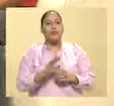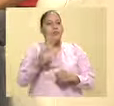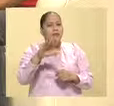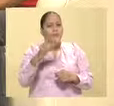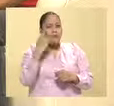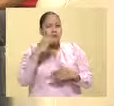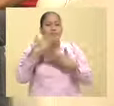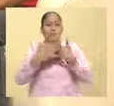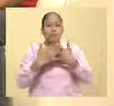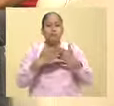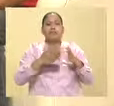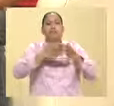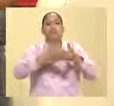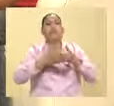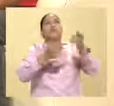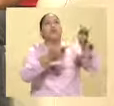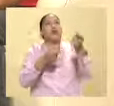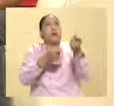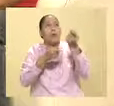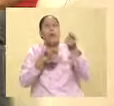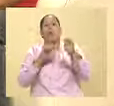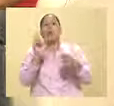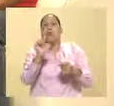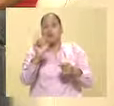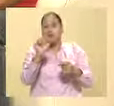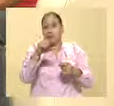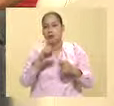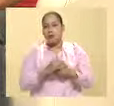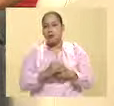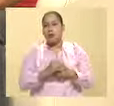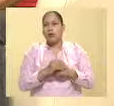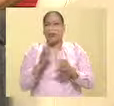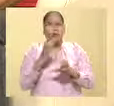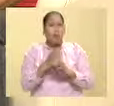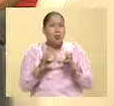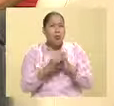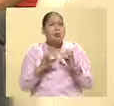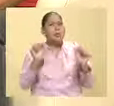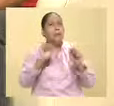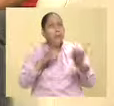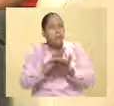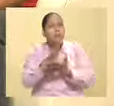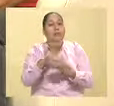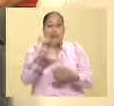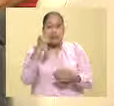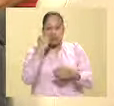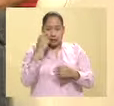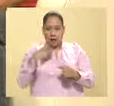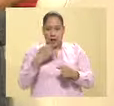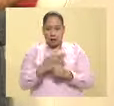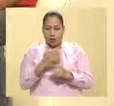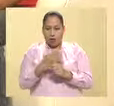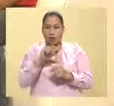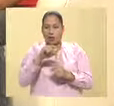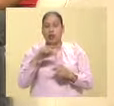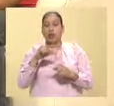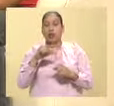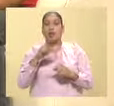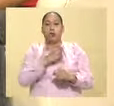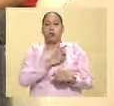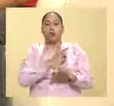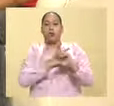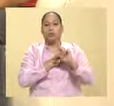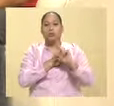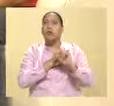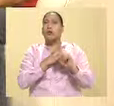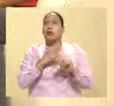tu próxima travesía la tiene expuesta hay alguna cosa en mira si ahorita estoy justo bueno no en solitario pero vamos a hacer